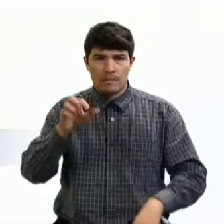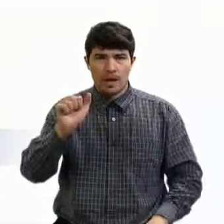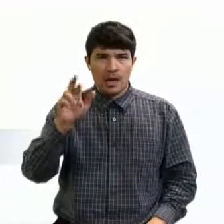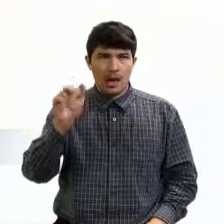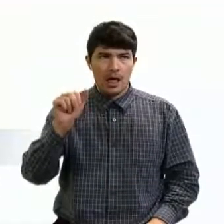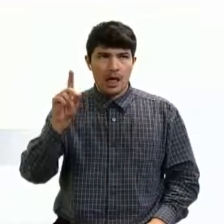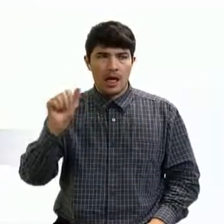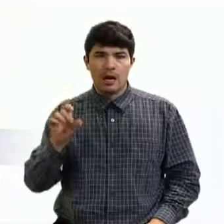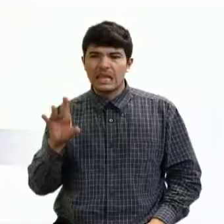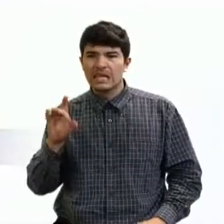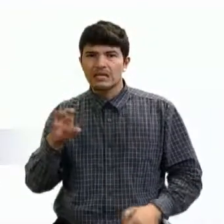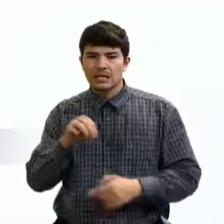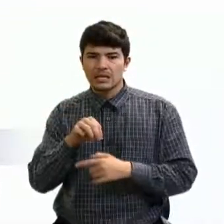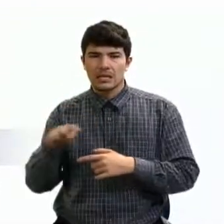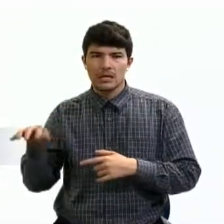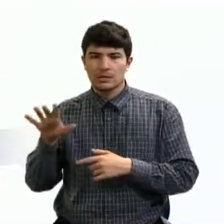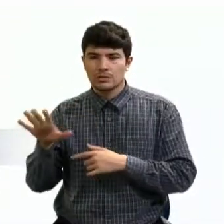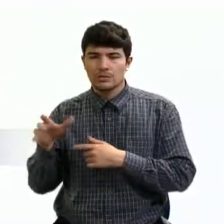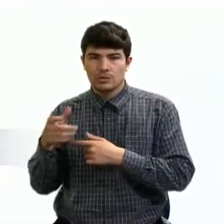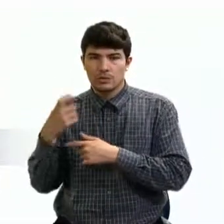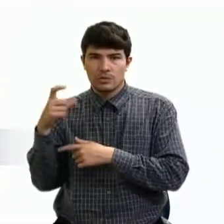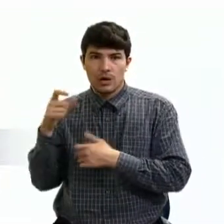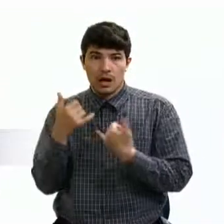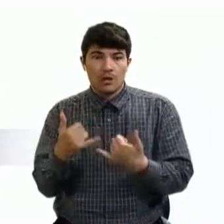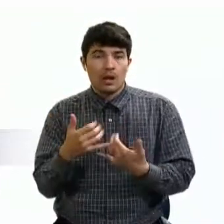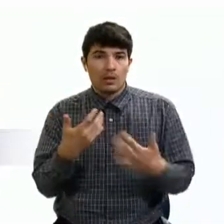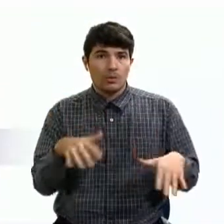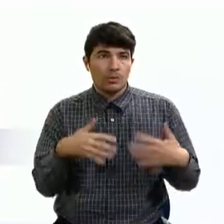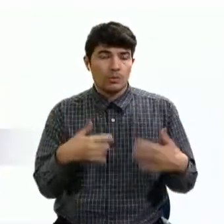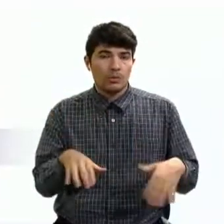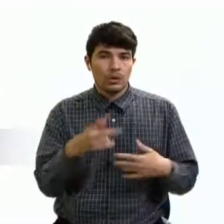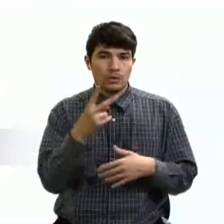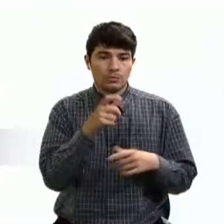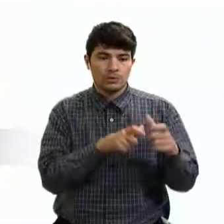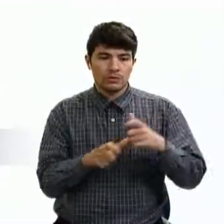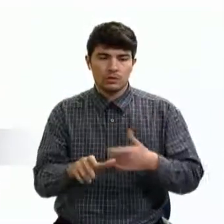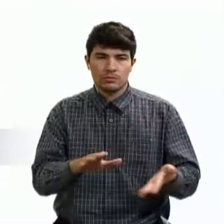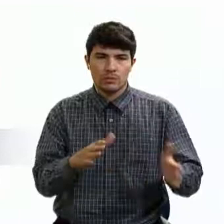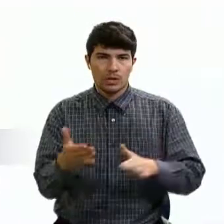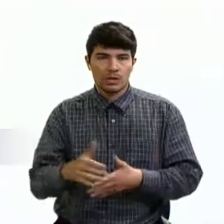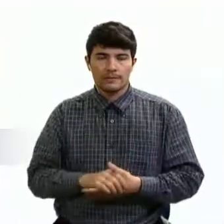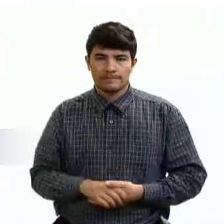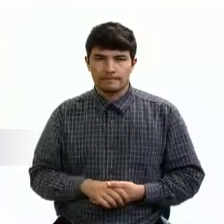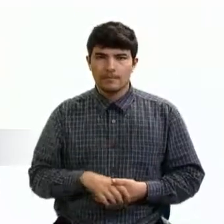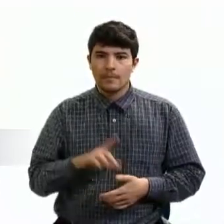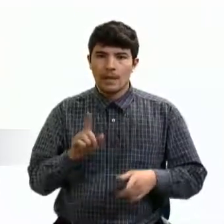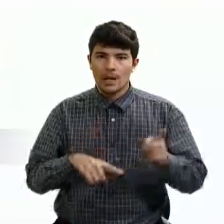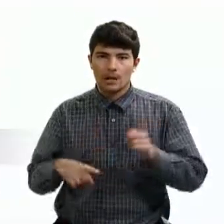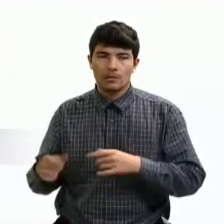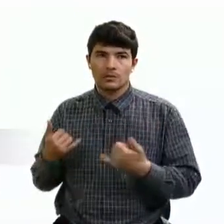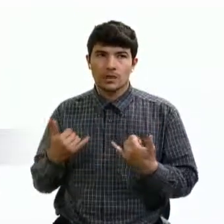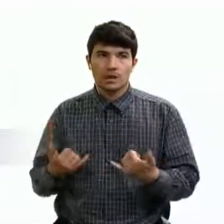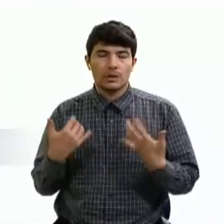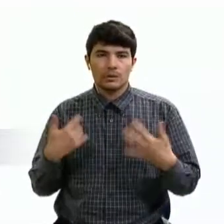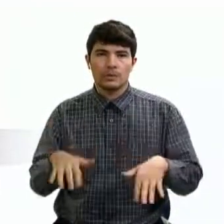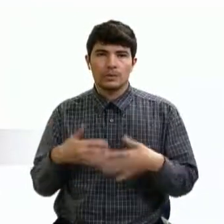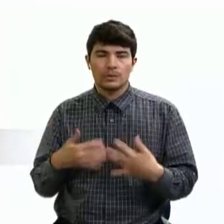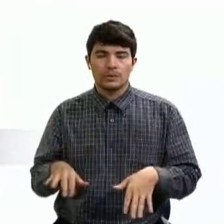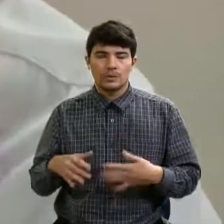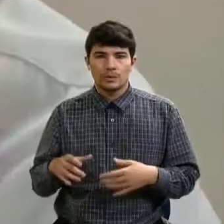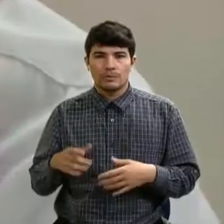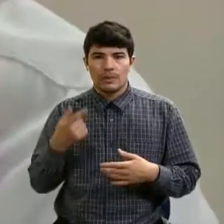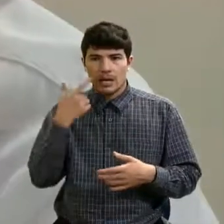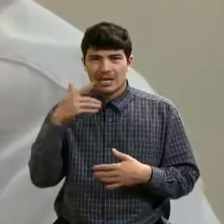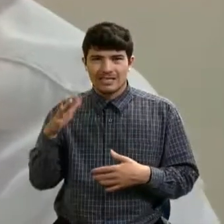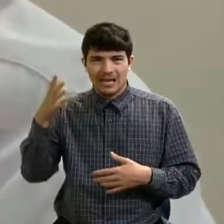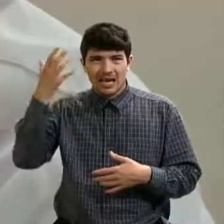de cúcuta balaceras que dejan ya hasta el momento dos muertos para algunos esto ya parece un pequeño tumaco